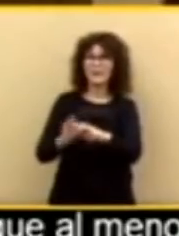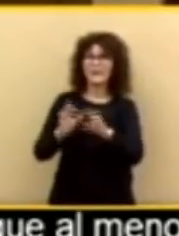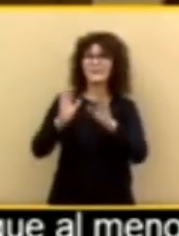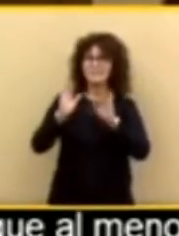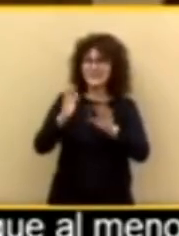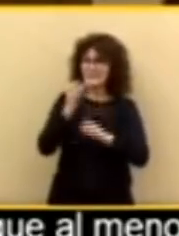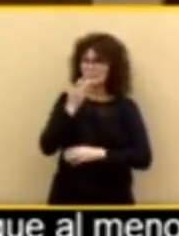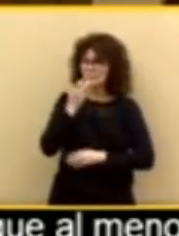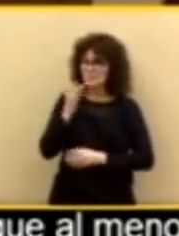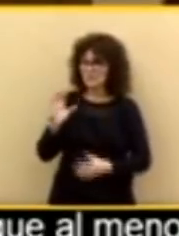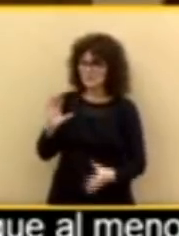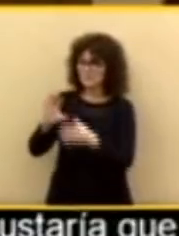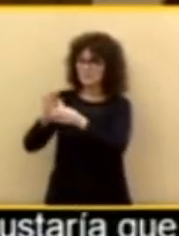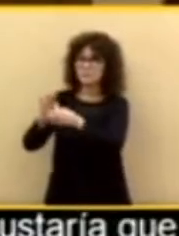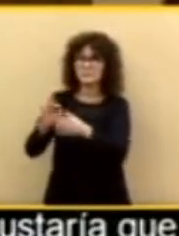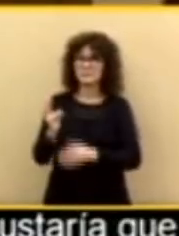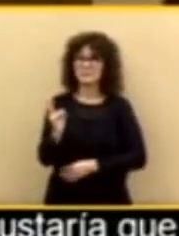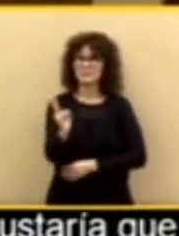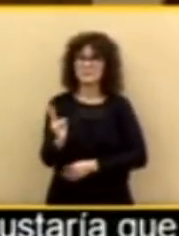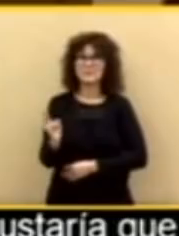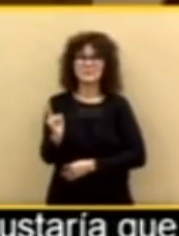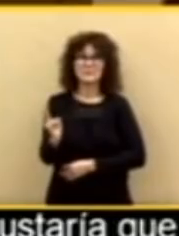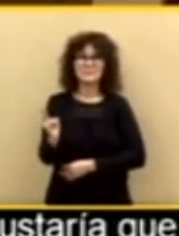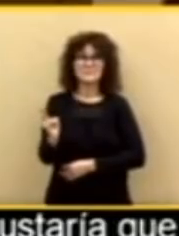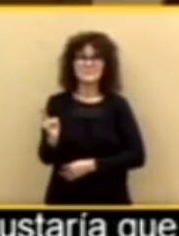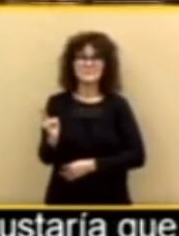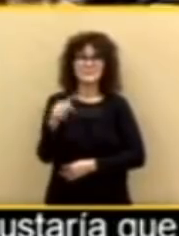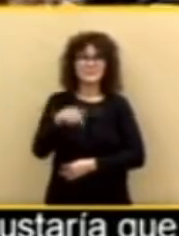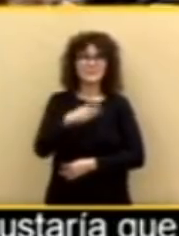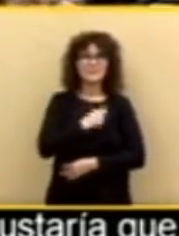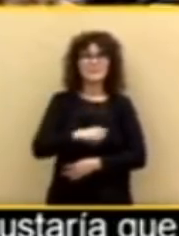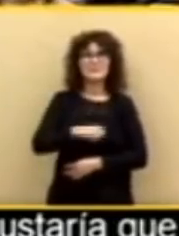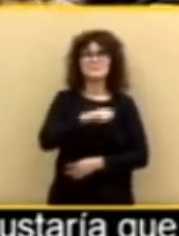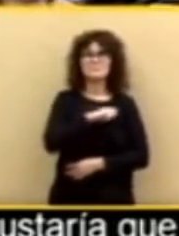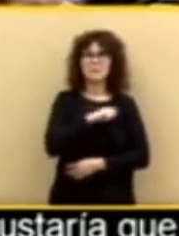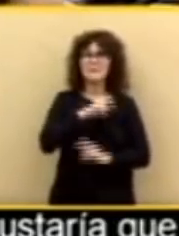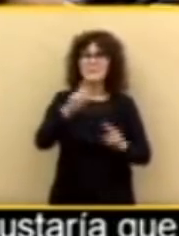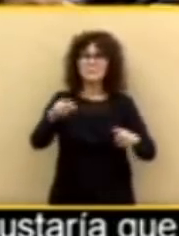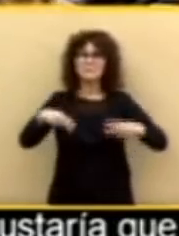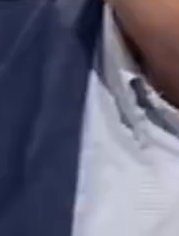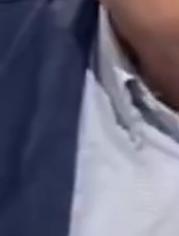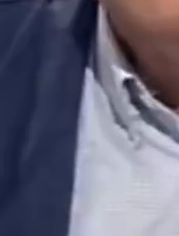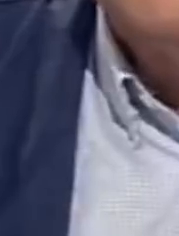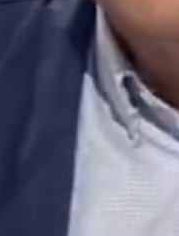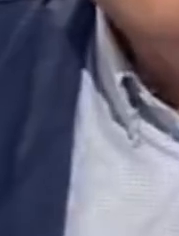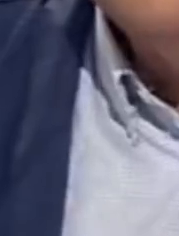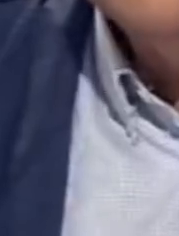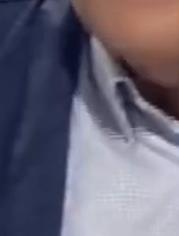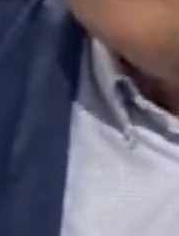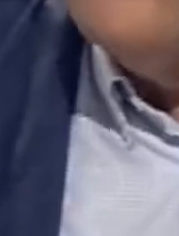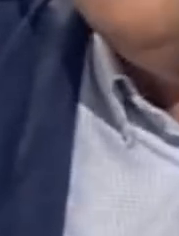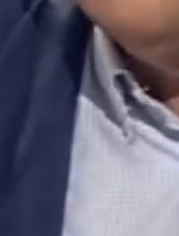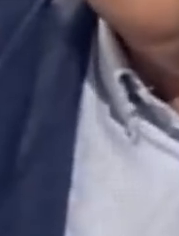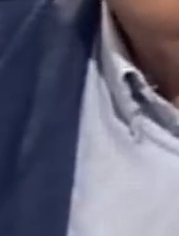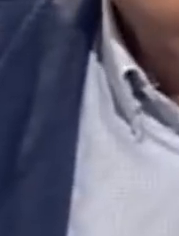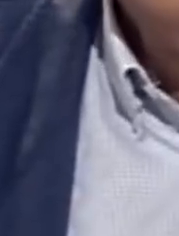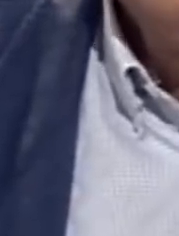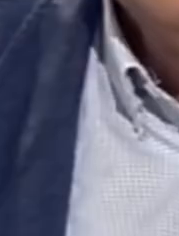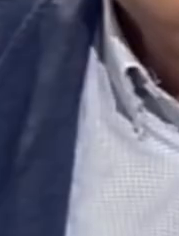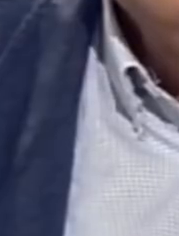una cosa que es hora de que el pueblo español, con independencia, en fin, de sus preferencias políticas, se dé